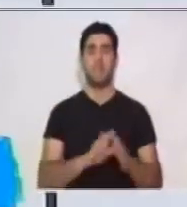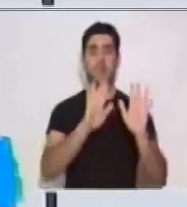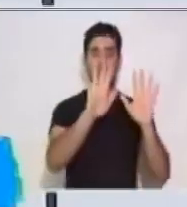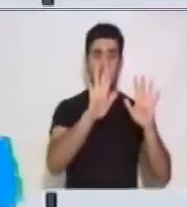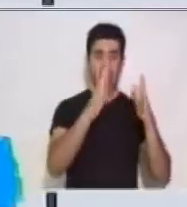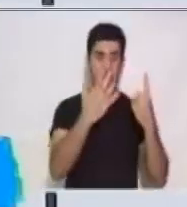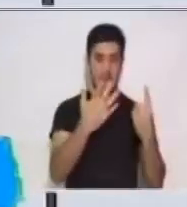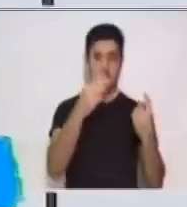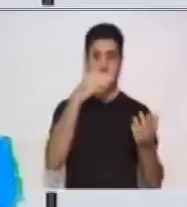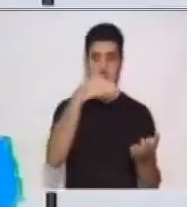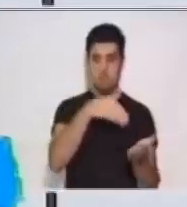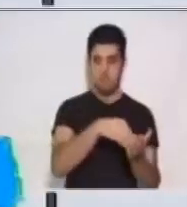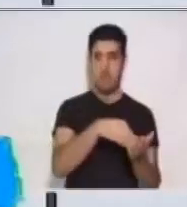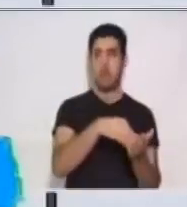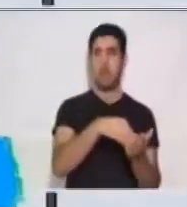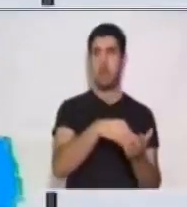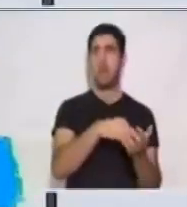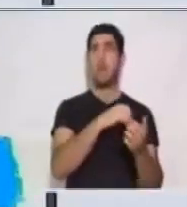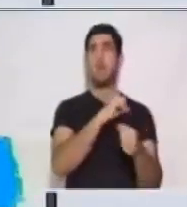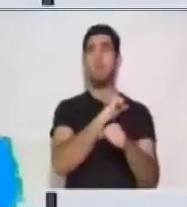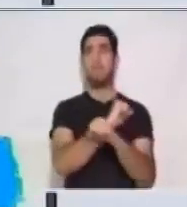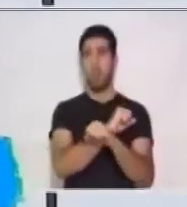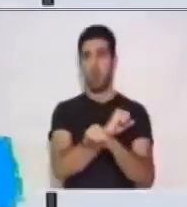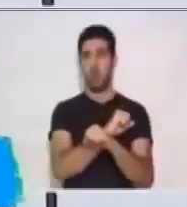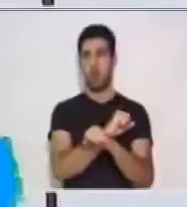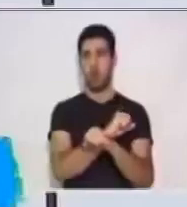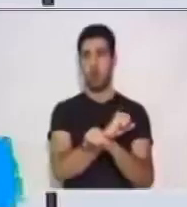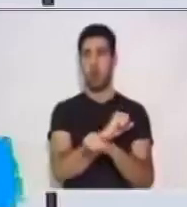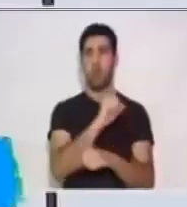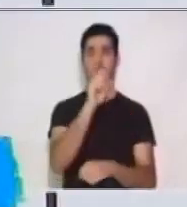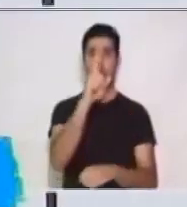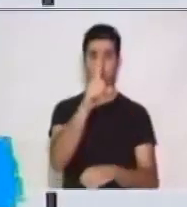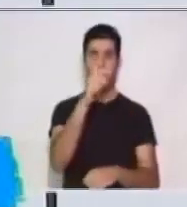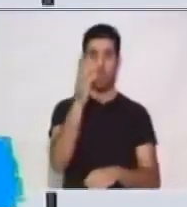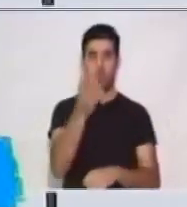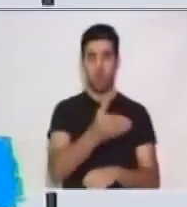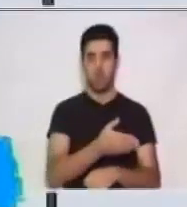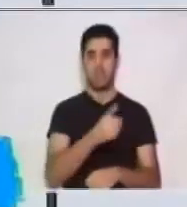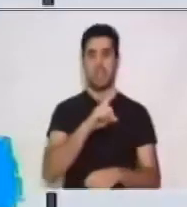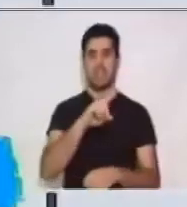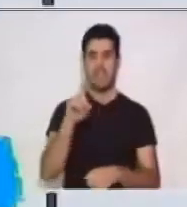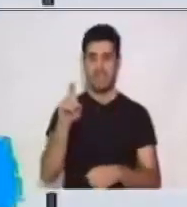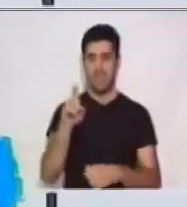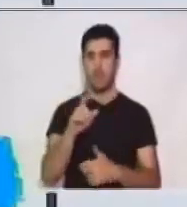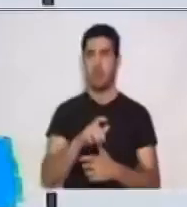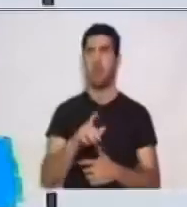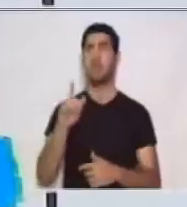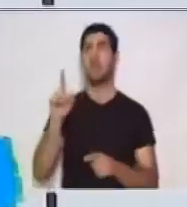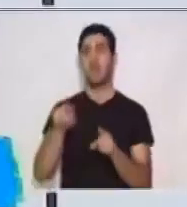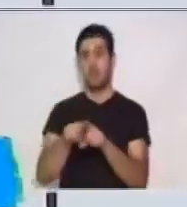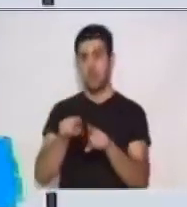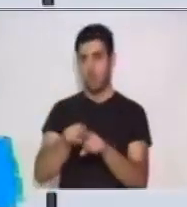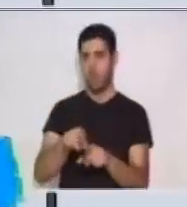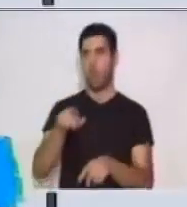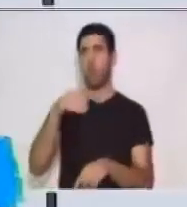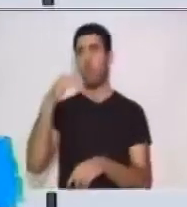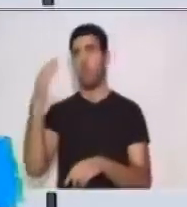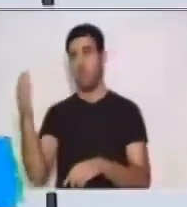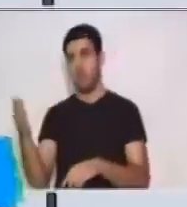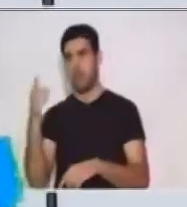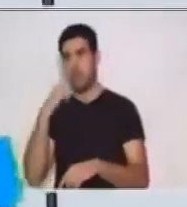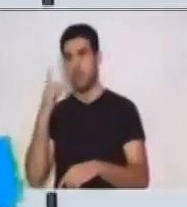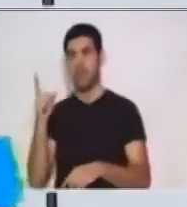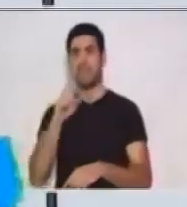16.000 y lo voy a multiplicar por 1 sobre 100. Y copio el